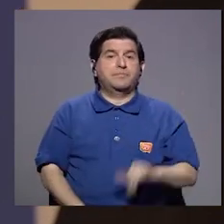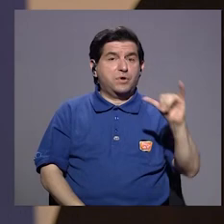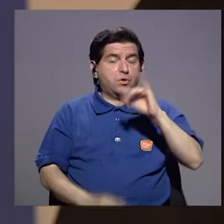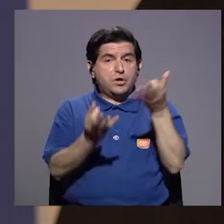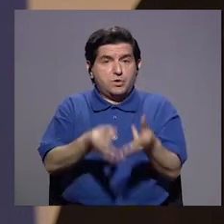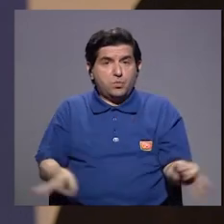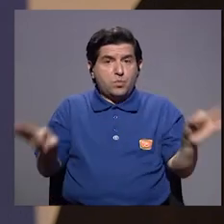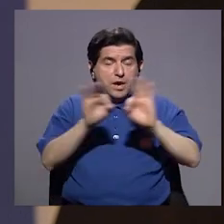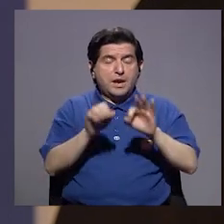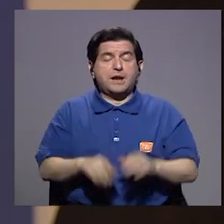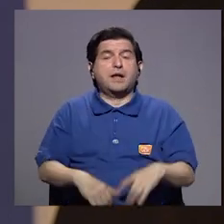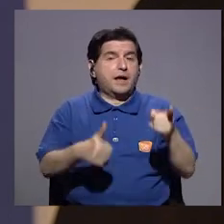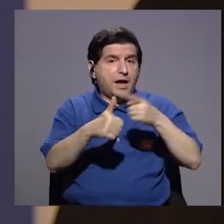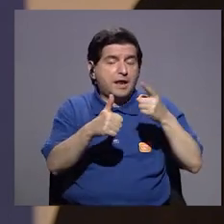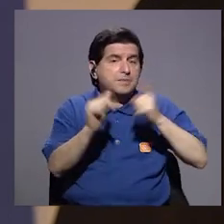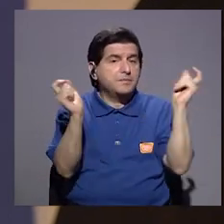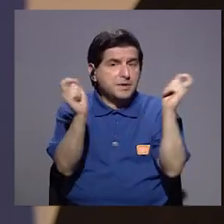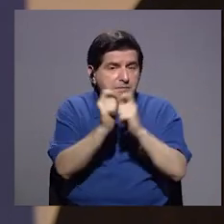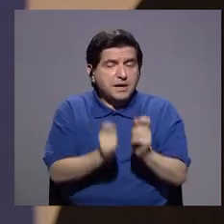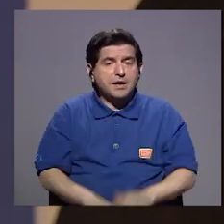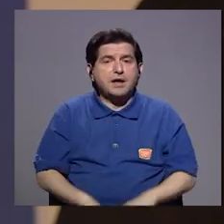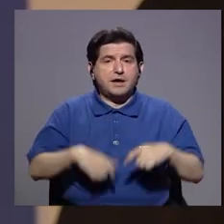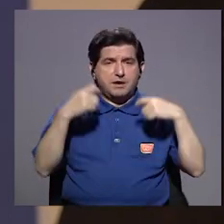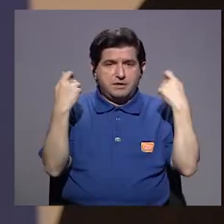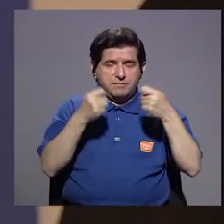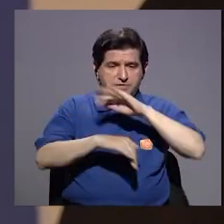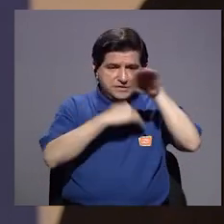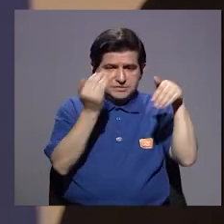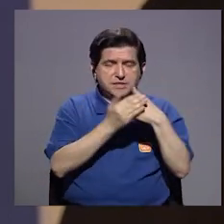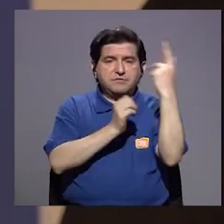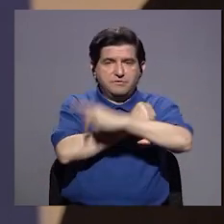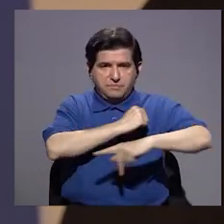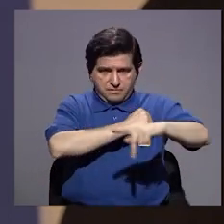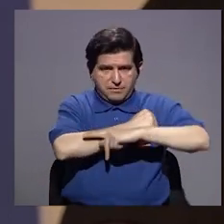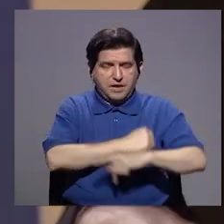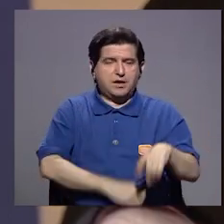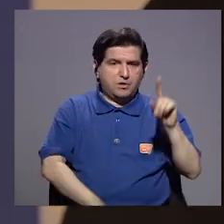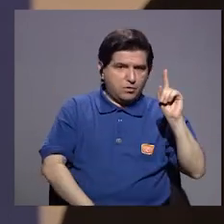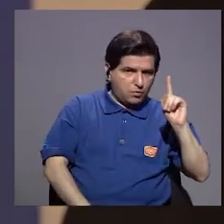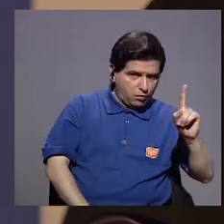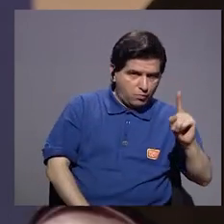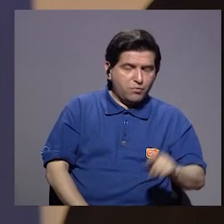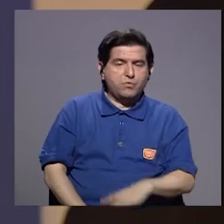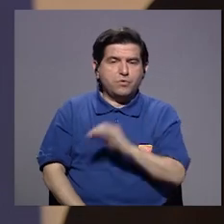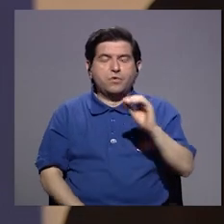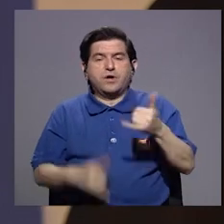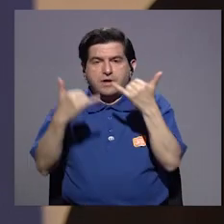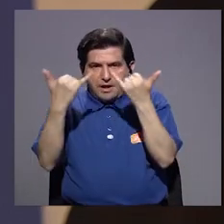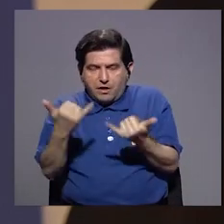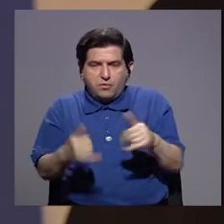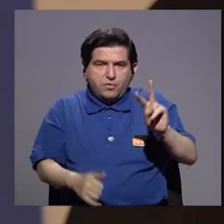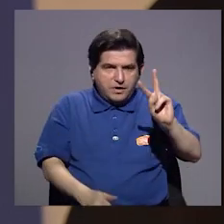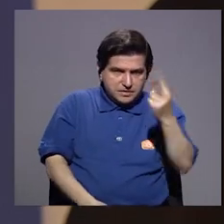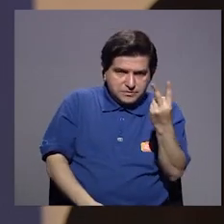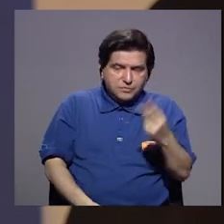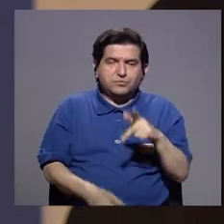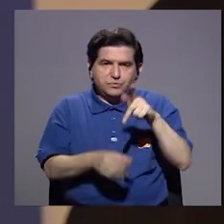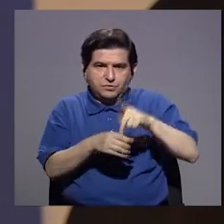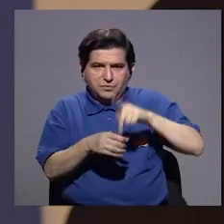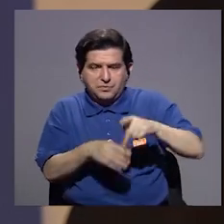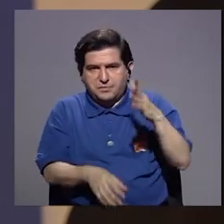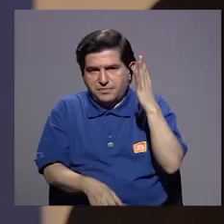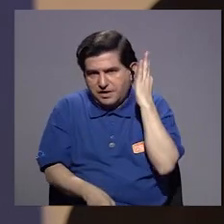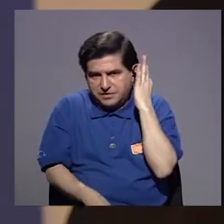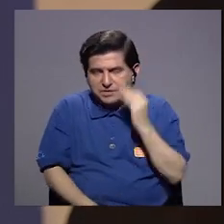primero, como el llevar el festival a todo el territorio nacional, y este énfasis en la participación de